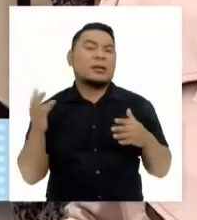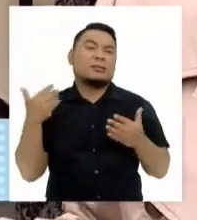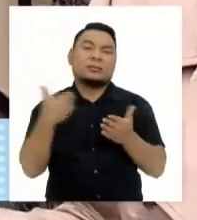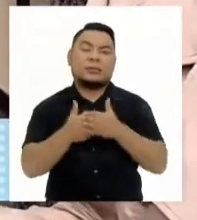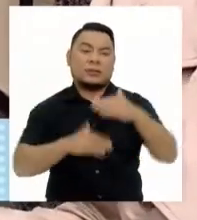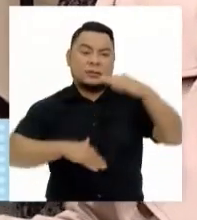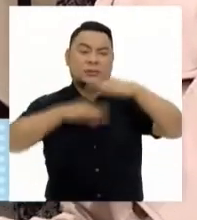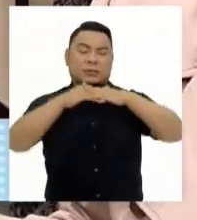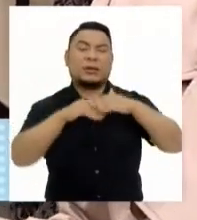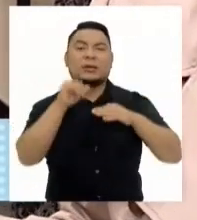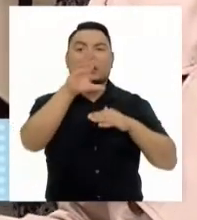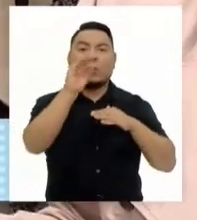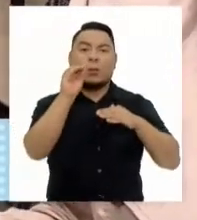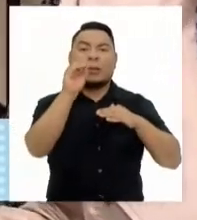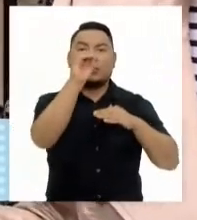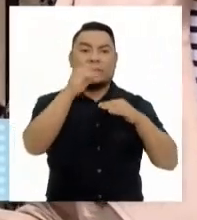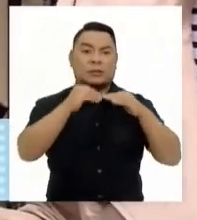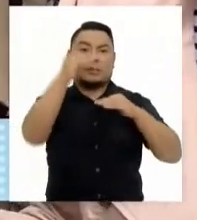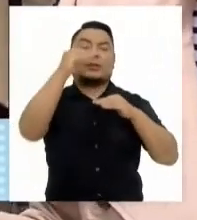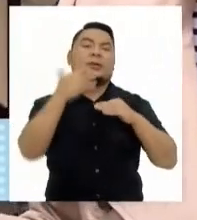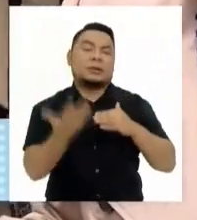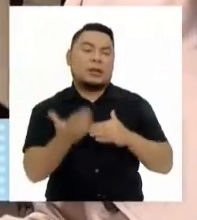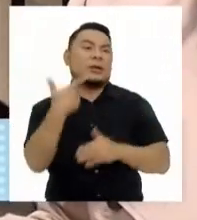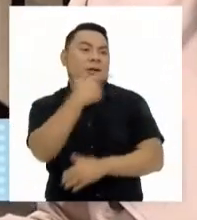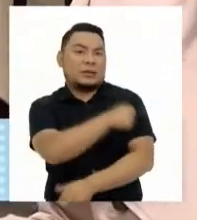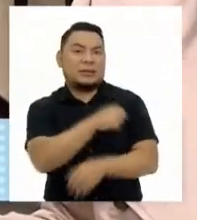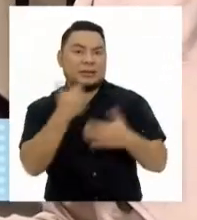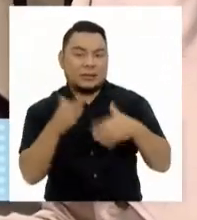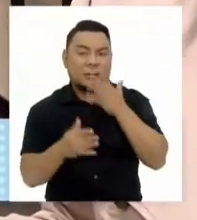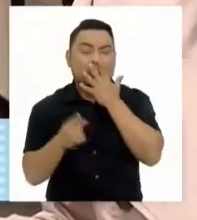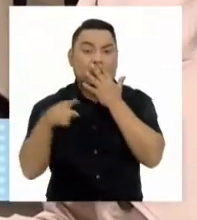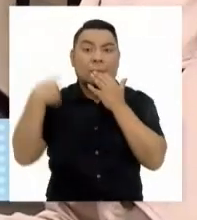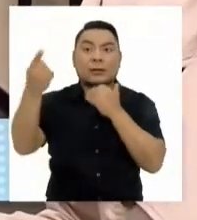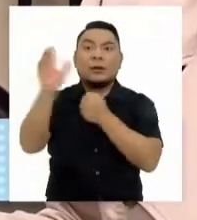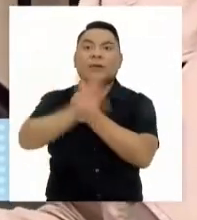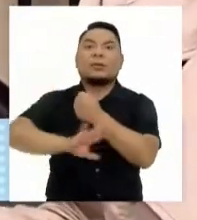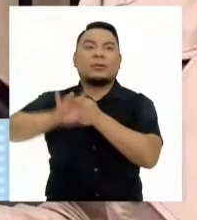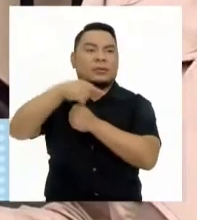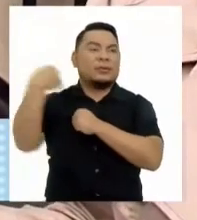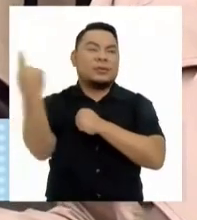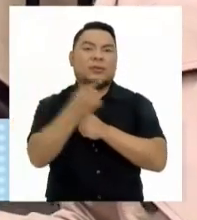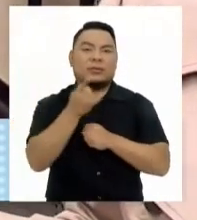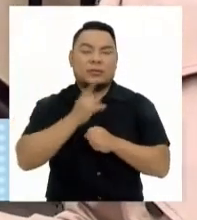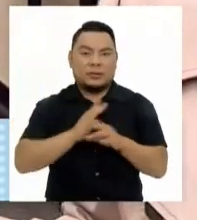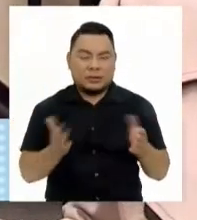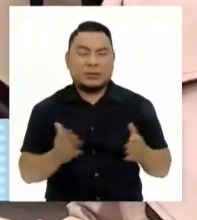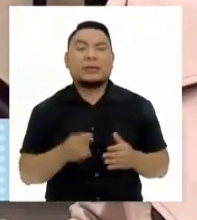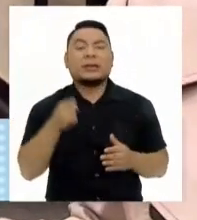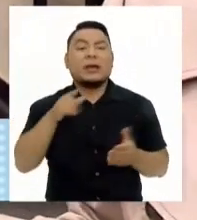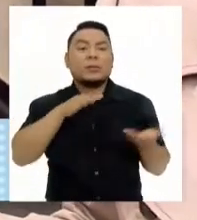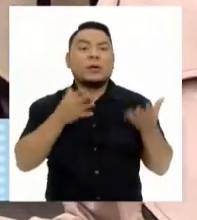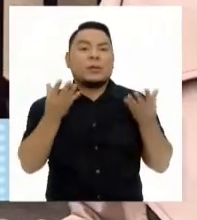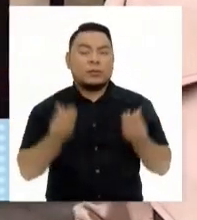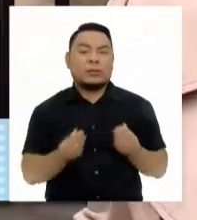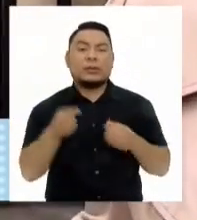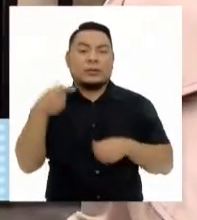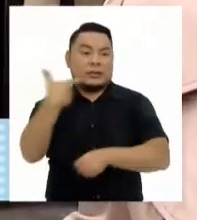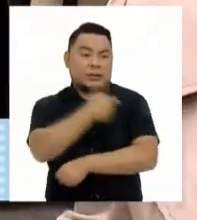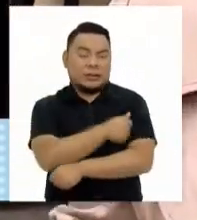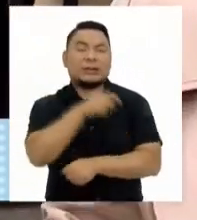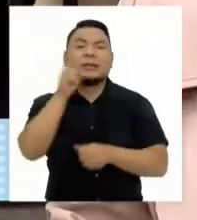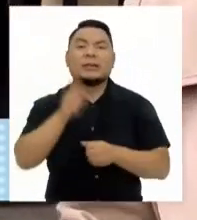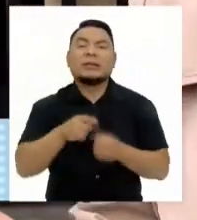la mayor cantidad de personas vacunadas, ¿no? El porcentaje tiene que definirse en función de las vacunas que